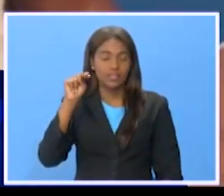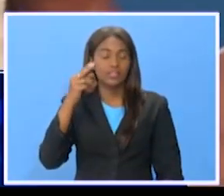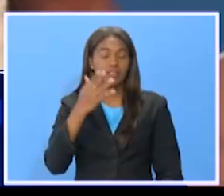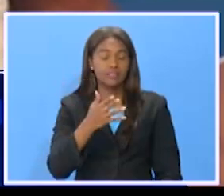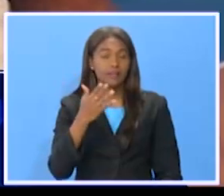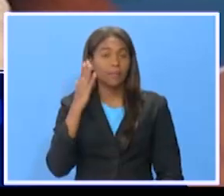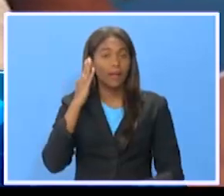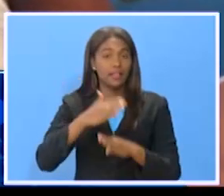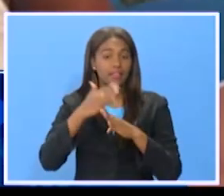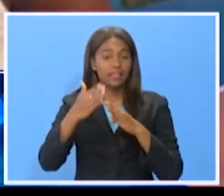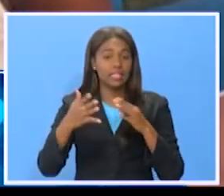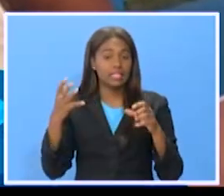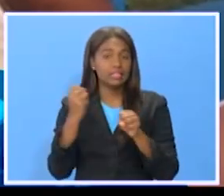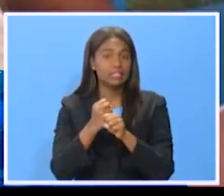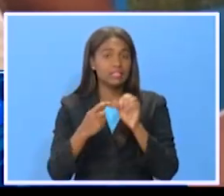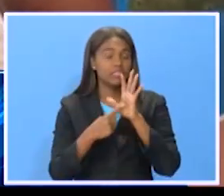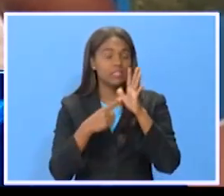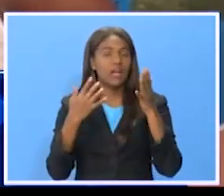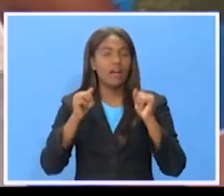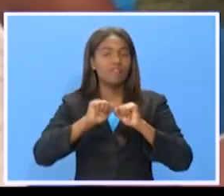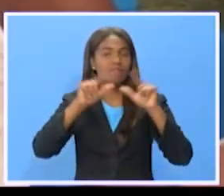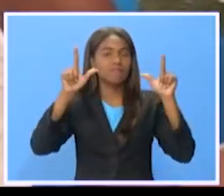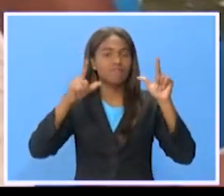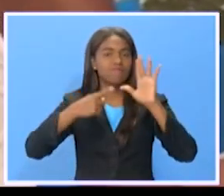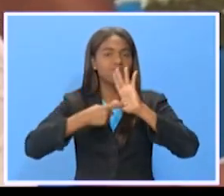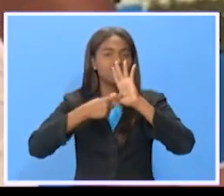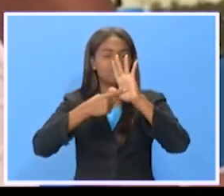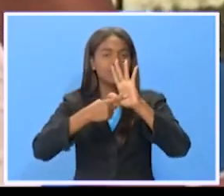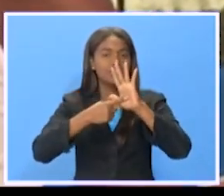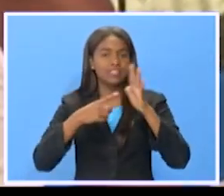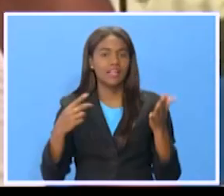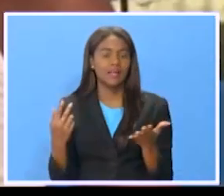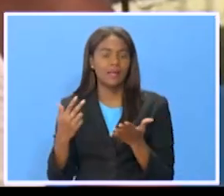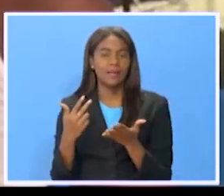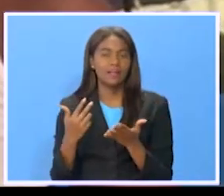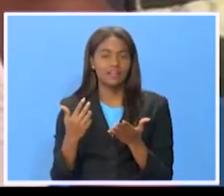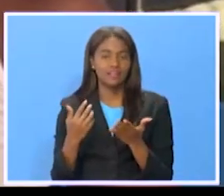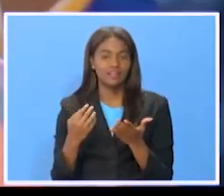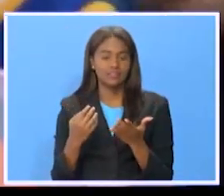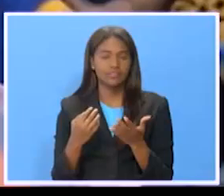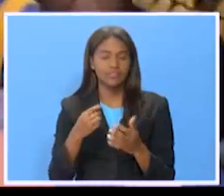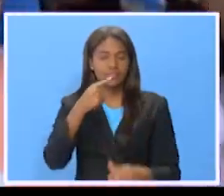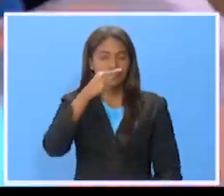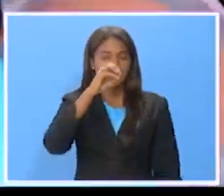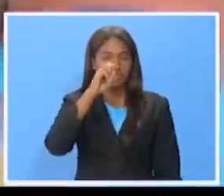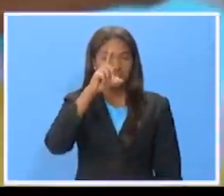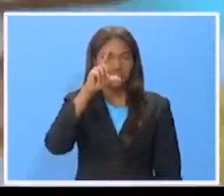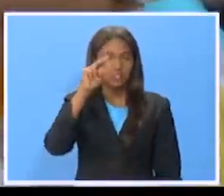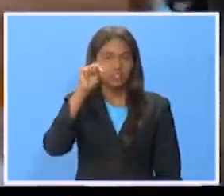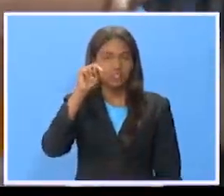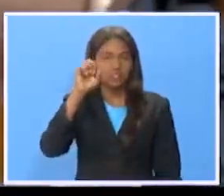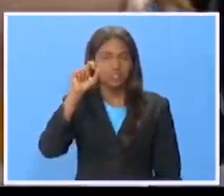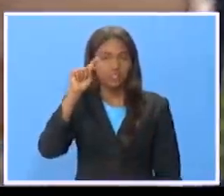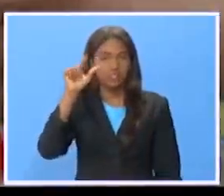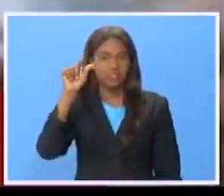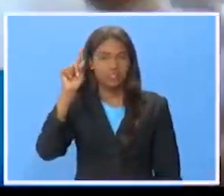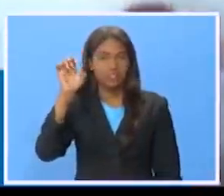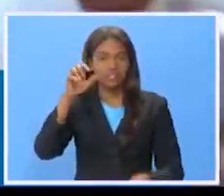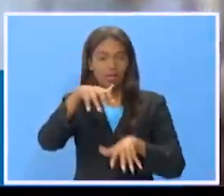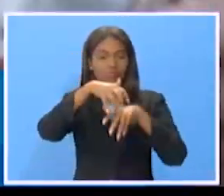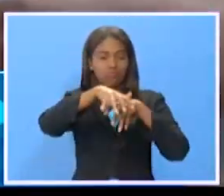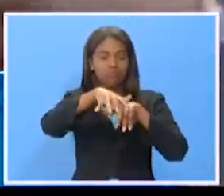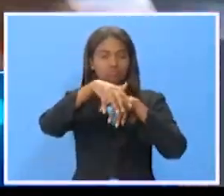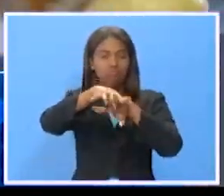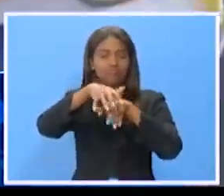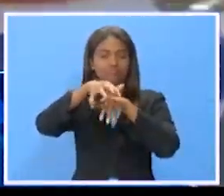vamos a terminar, Rafaelina Bisonó, con las imágenes de la parada del conjunto de Golden State, el desfile de ese campeonato,